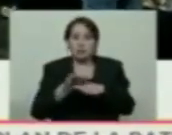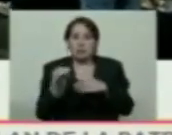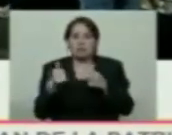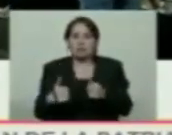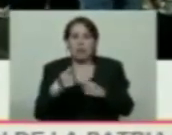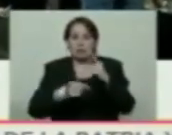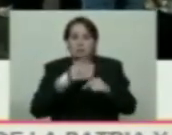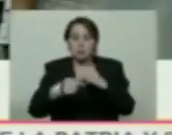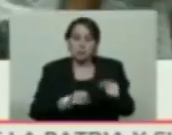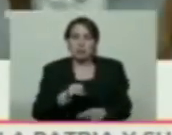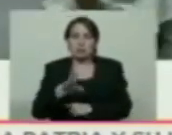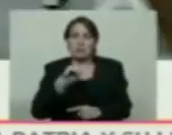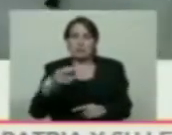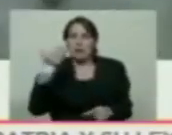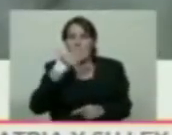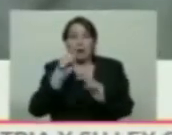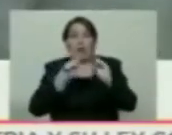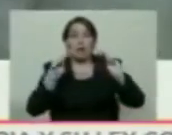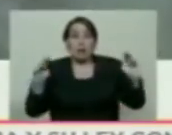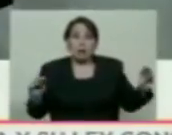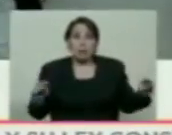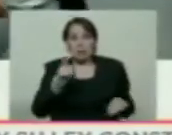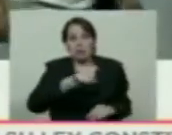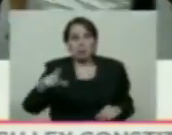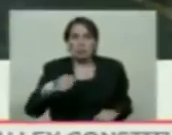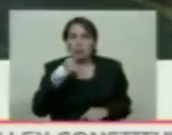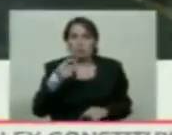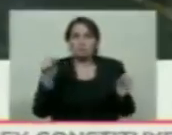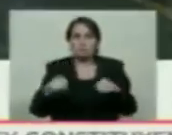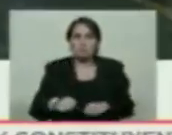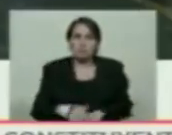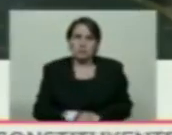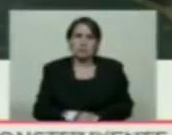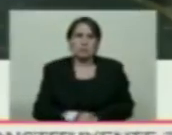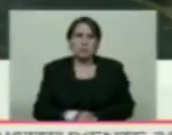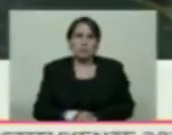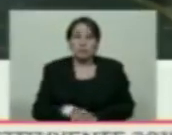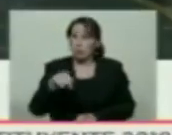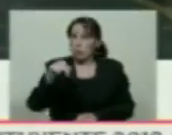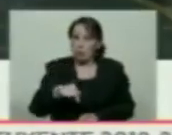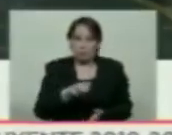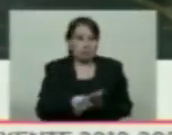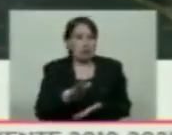en la red social Twitter y lo reafirmaron varios habitantes de la capital. Hoy estuvo totalmente